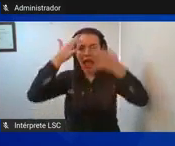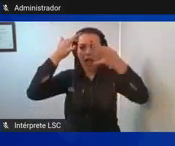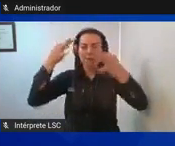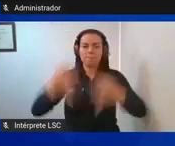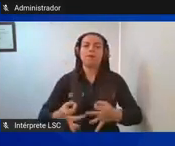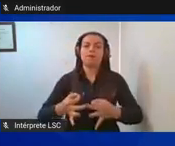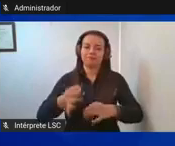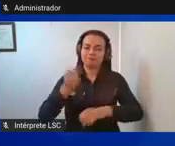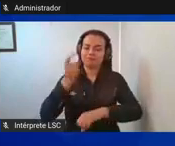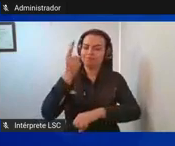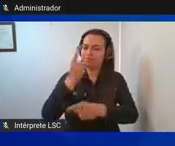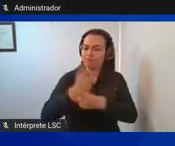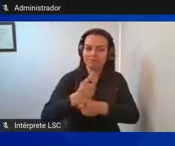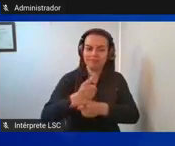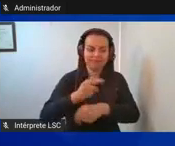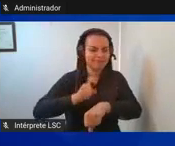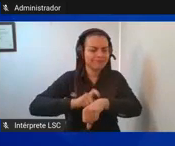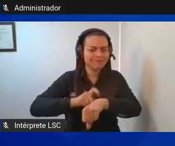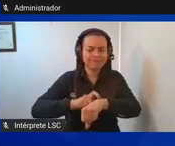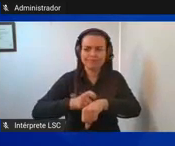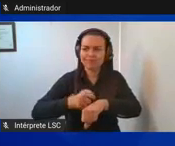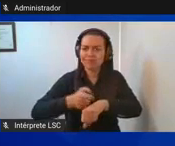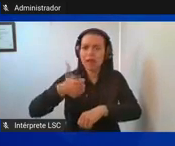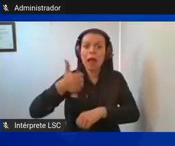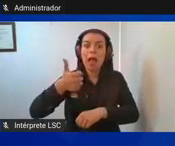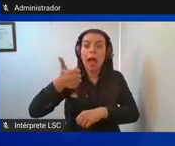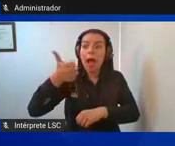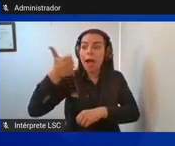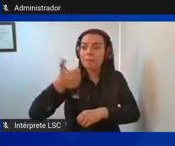último minuto, realmente, o sea, fue aprobado a las